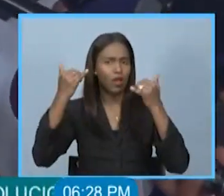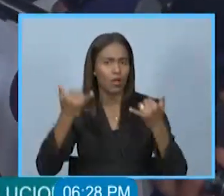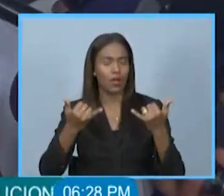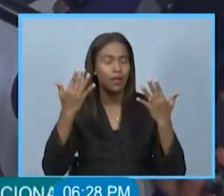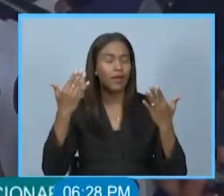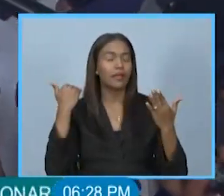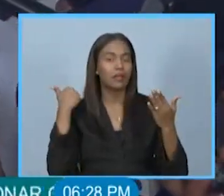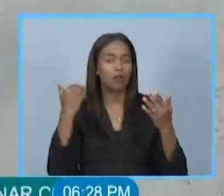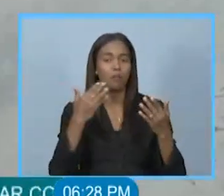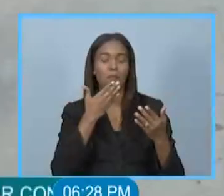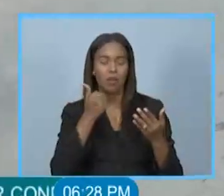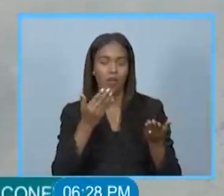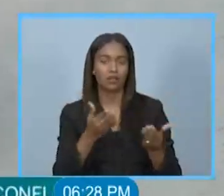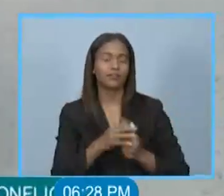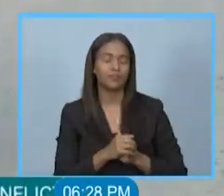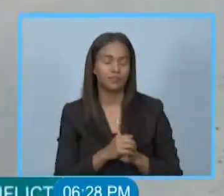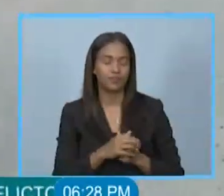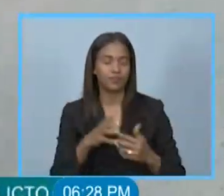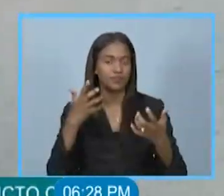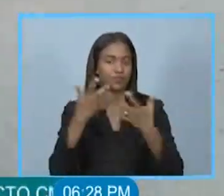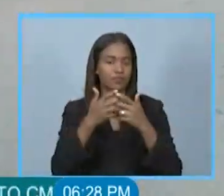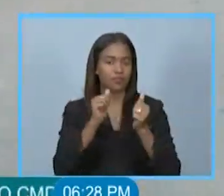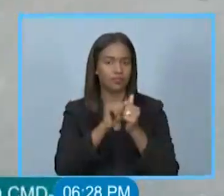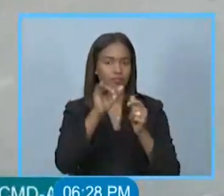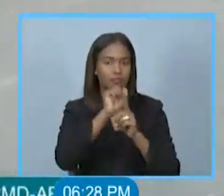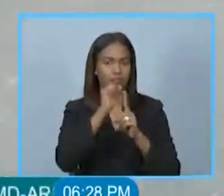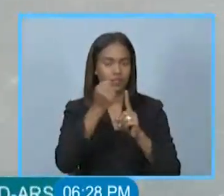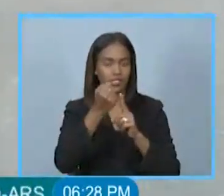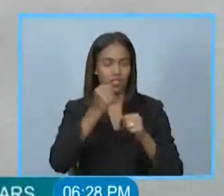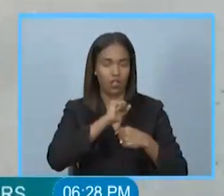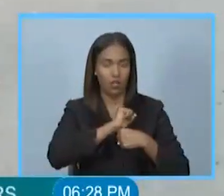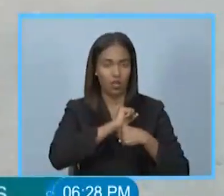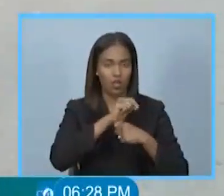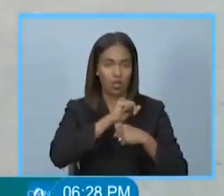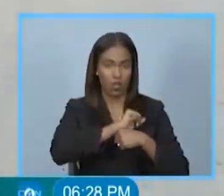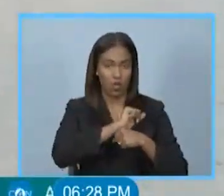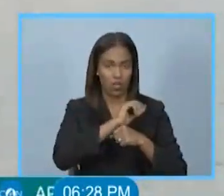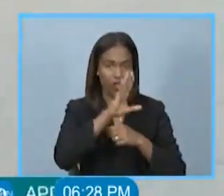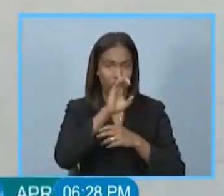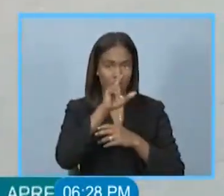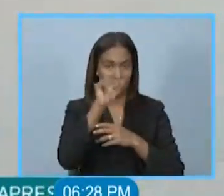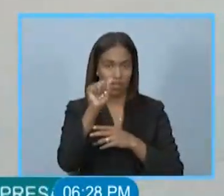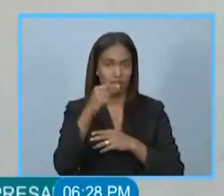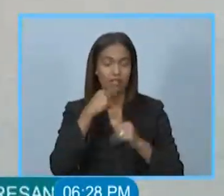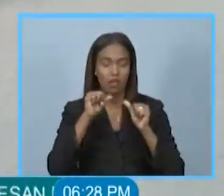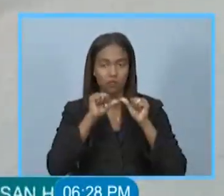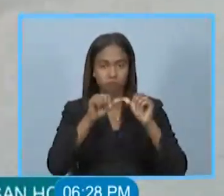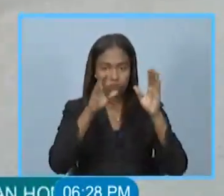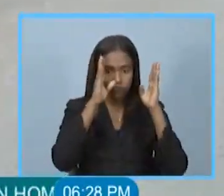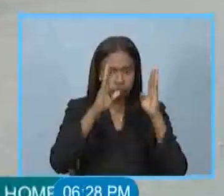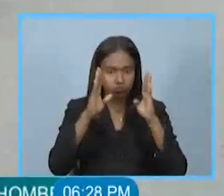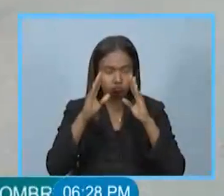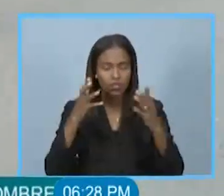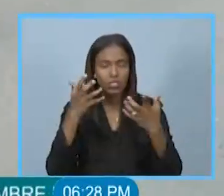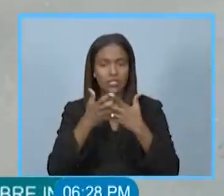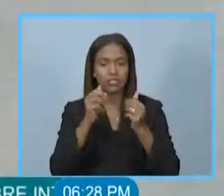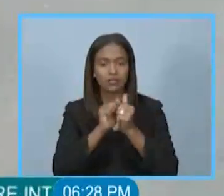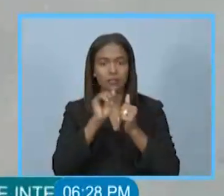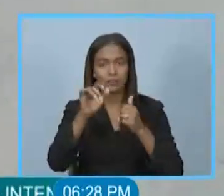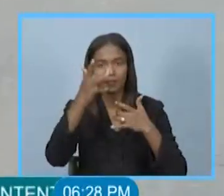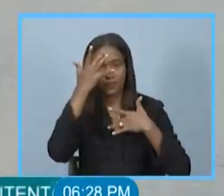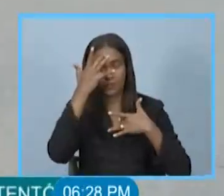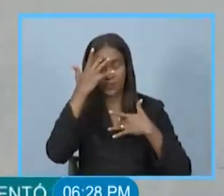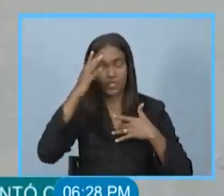hoy manejable para nosotros en torno la situación del cólera en la frontera dijo que se manti vigilantes con respecto a esta enfermedad